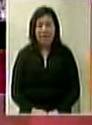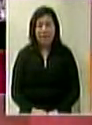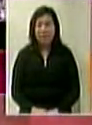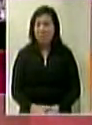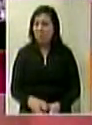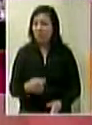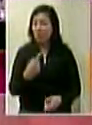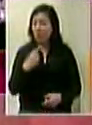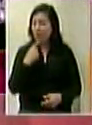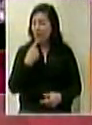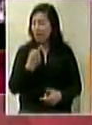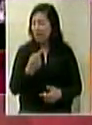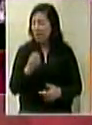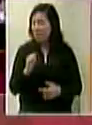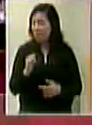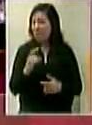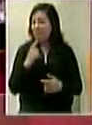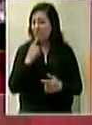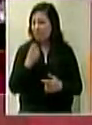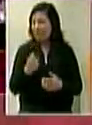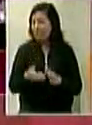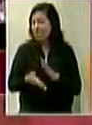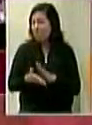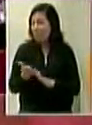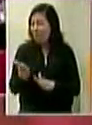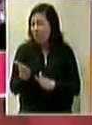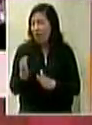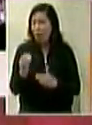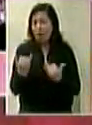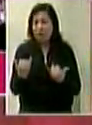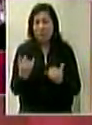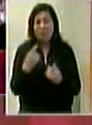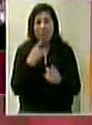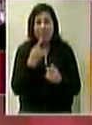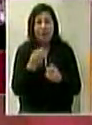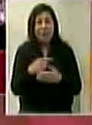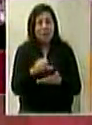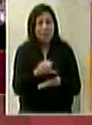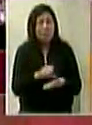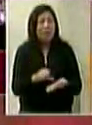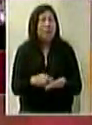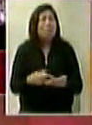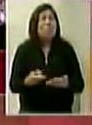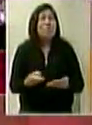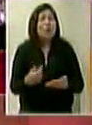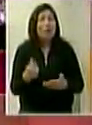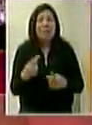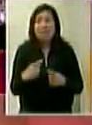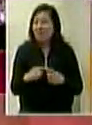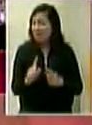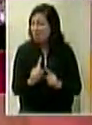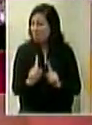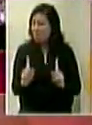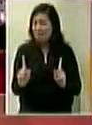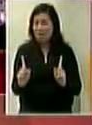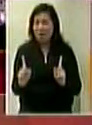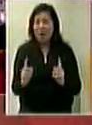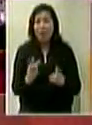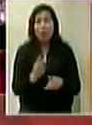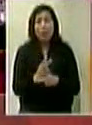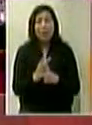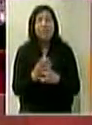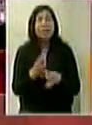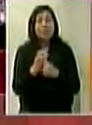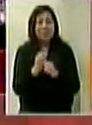Por eso cuando el congresista Ibarico decía, si ese señor se escapó, hoy ha estado declarando en la plaza, ¿qué pasará con Antauro? No, señor. La seguridad